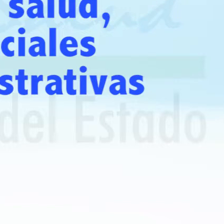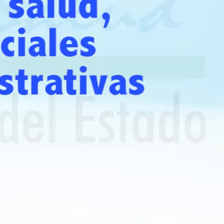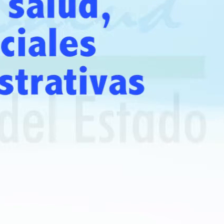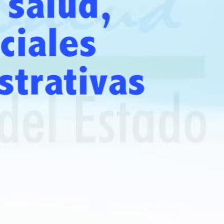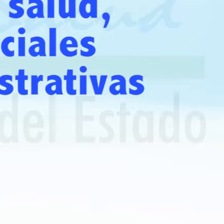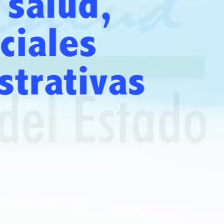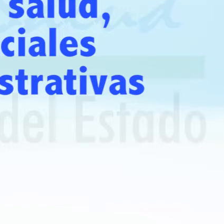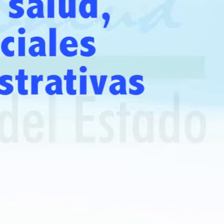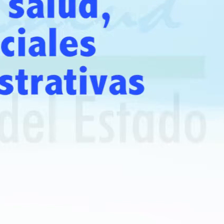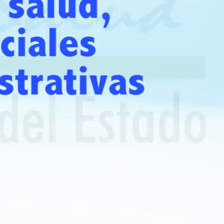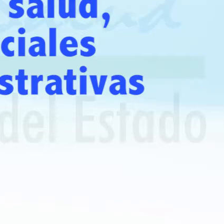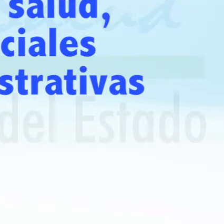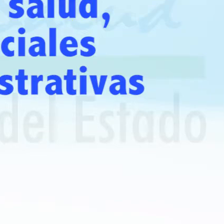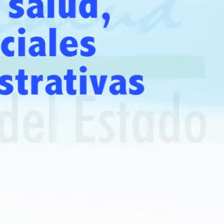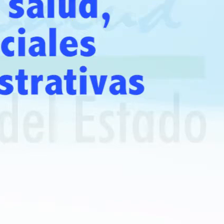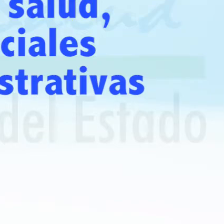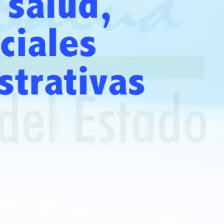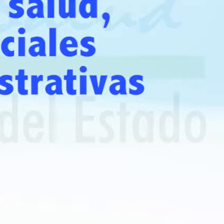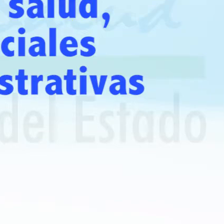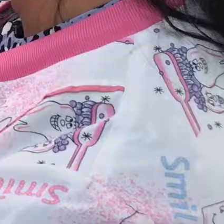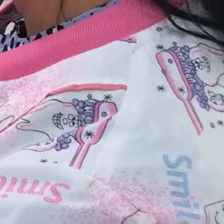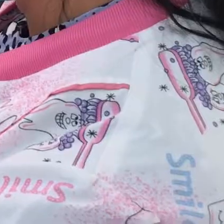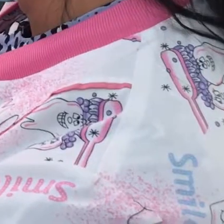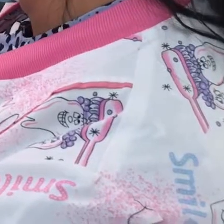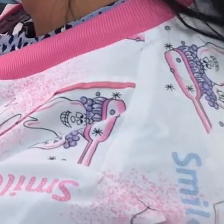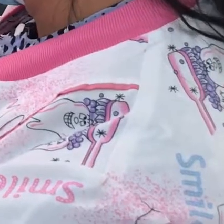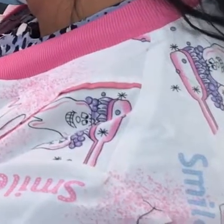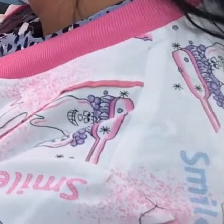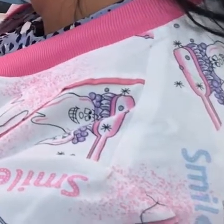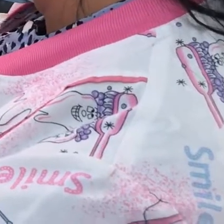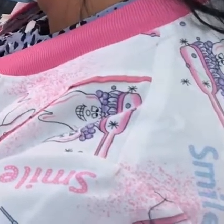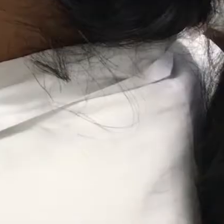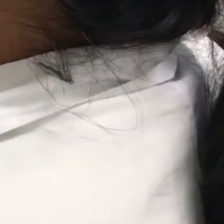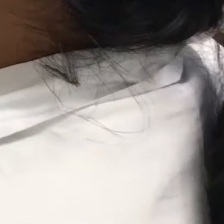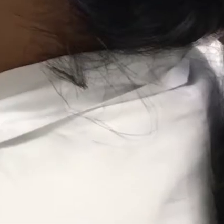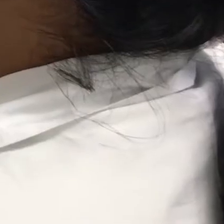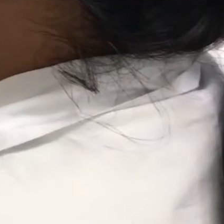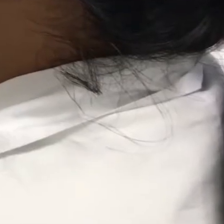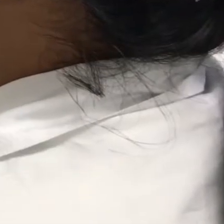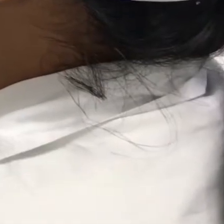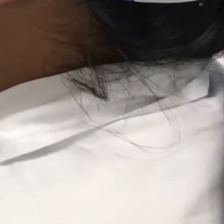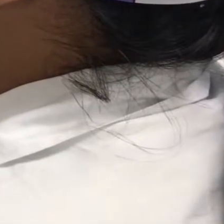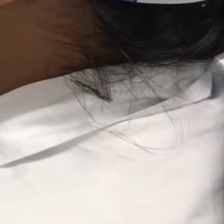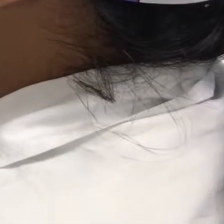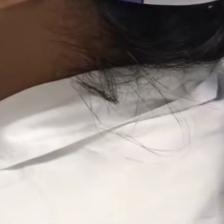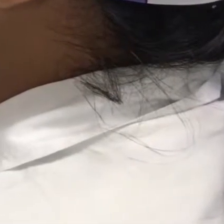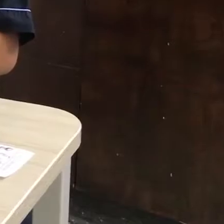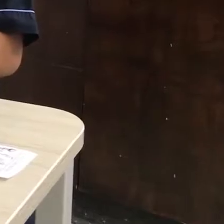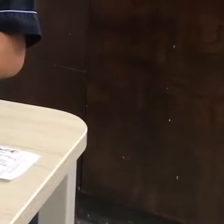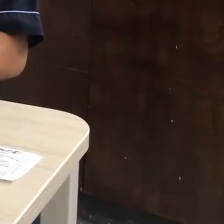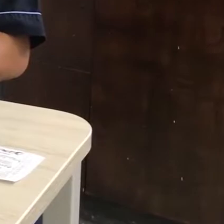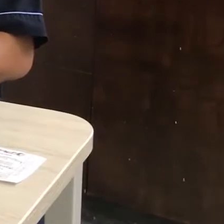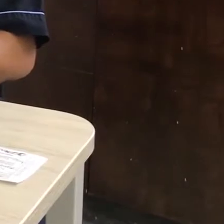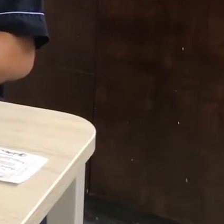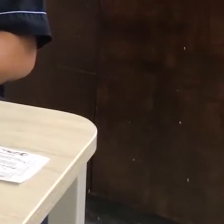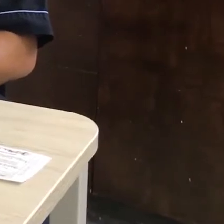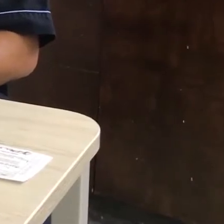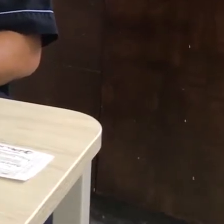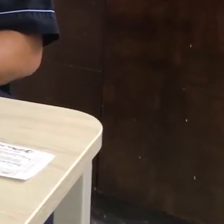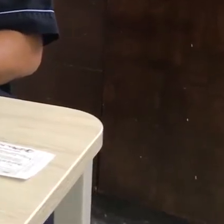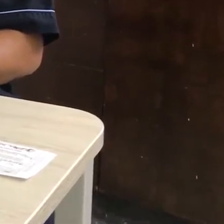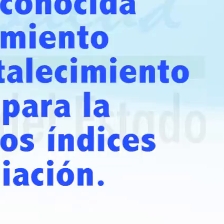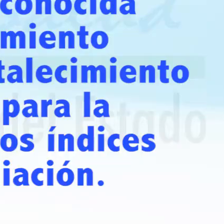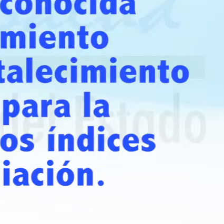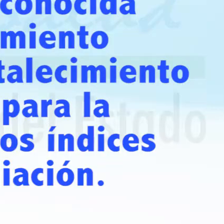académico-científicas, administrativas y económicas. La visión institucional responde a las necesidades de nuestros